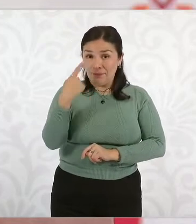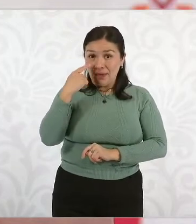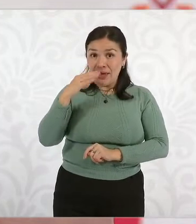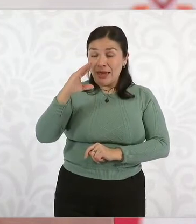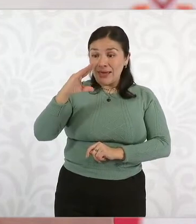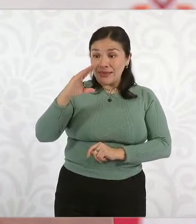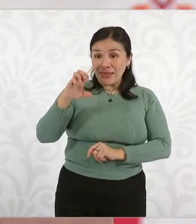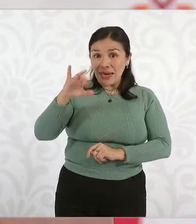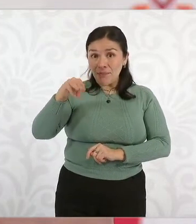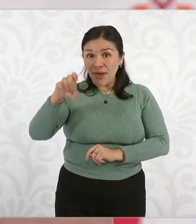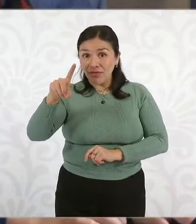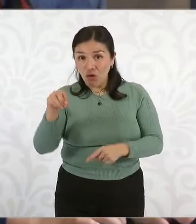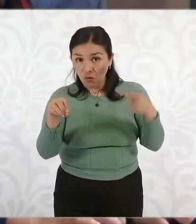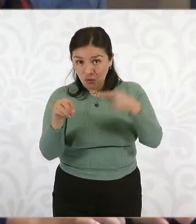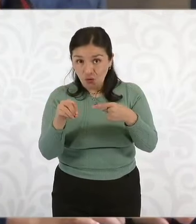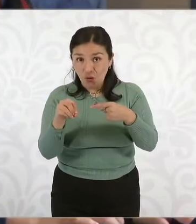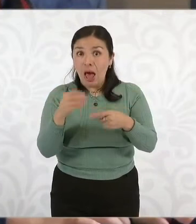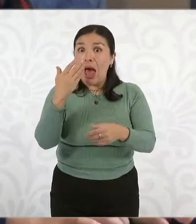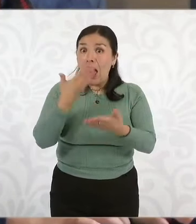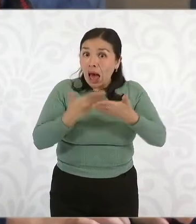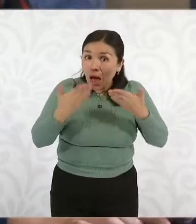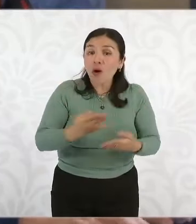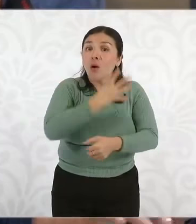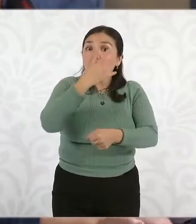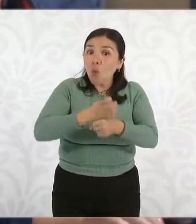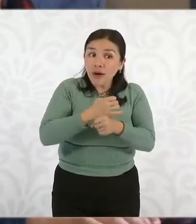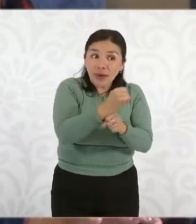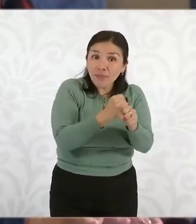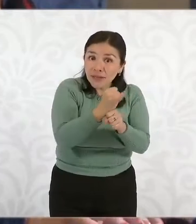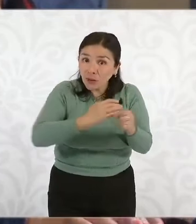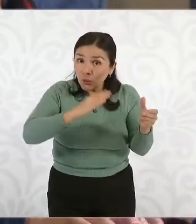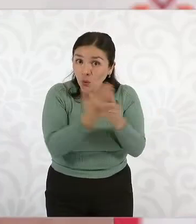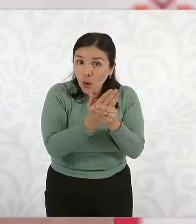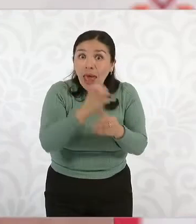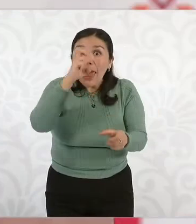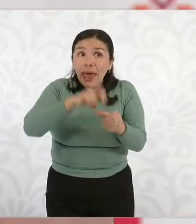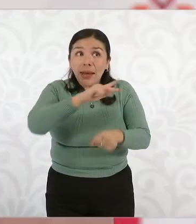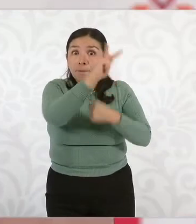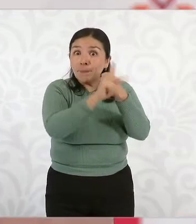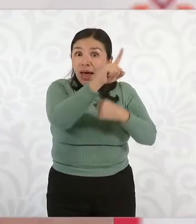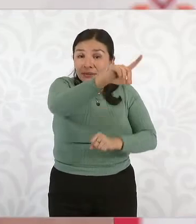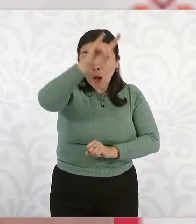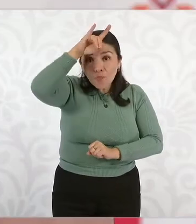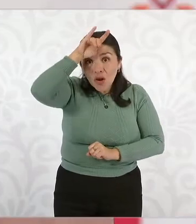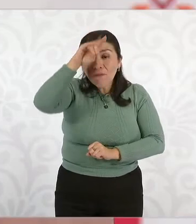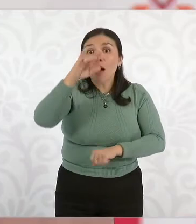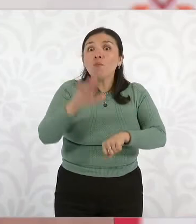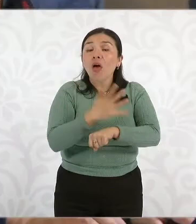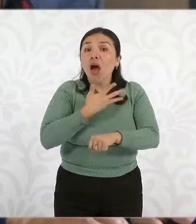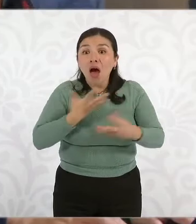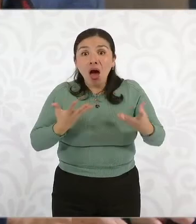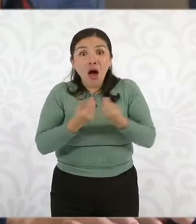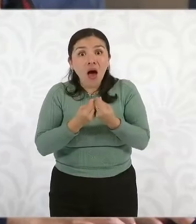No, sí, Cerimedo está haciendo ahora en una cuarta carpeta de investigación. ¿En Bolivia? En Bolivia. ¿Por vínculos con el narcotráfico? Sí,